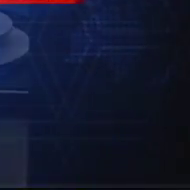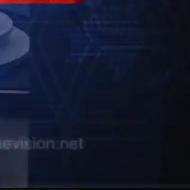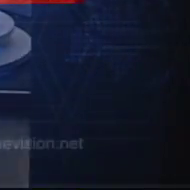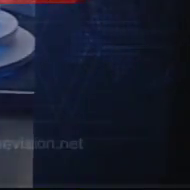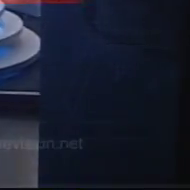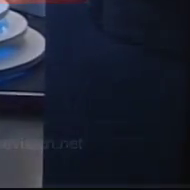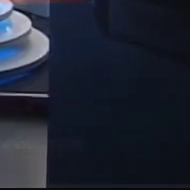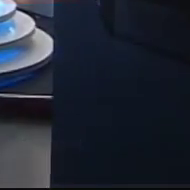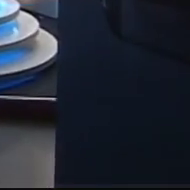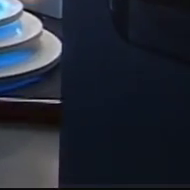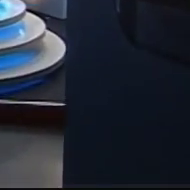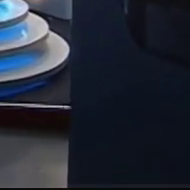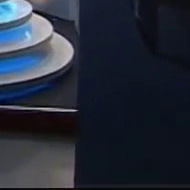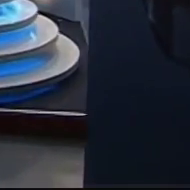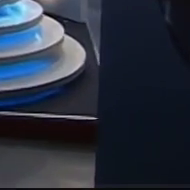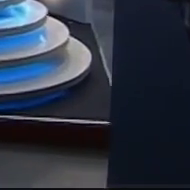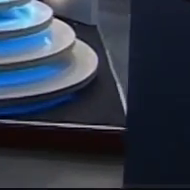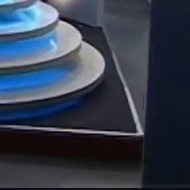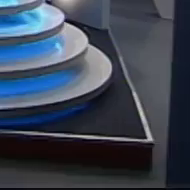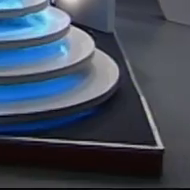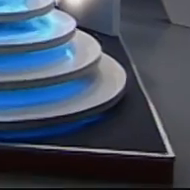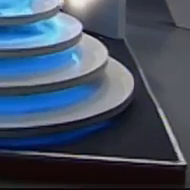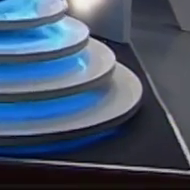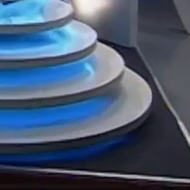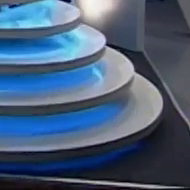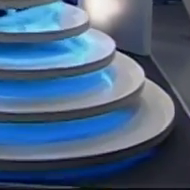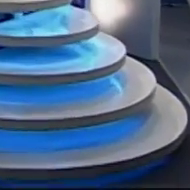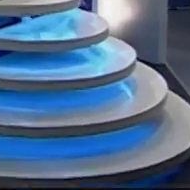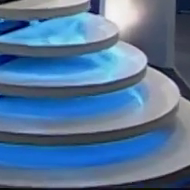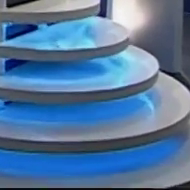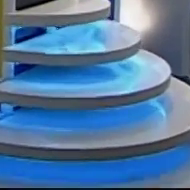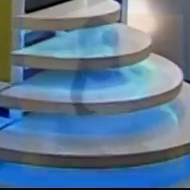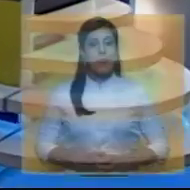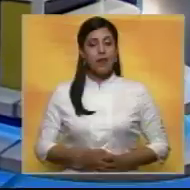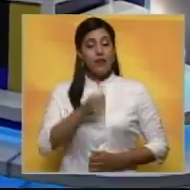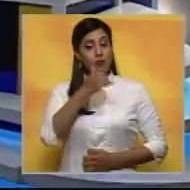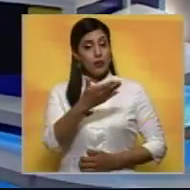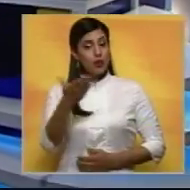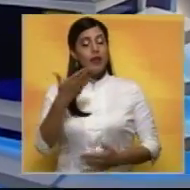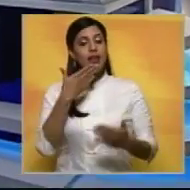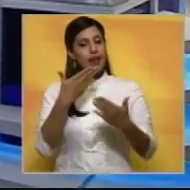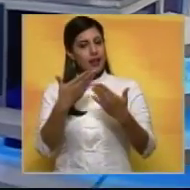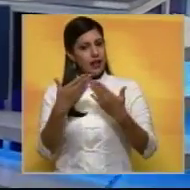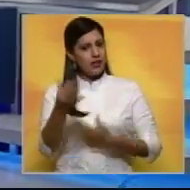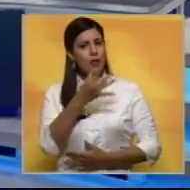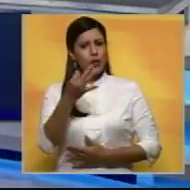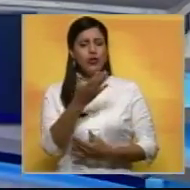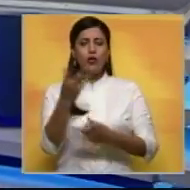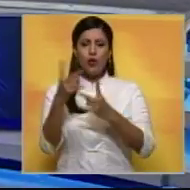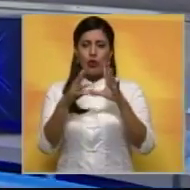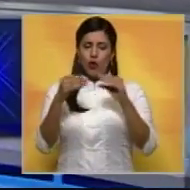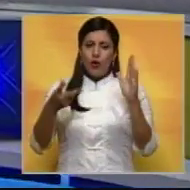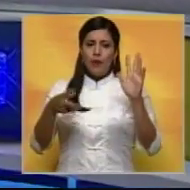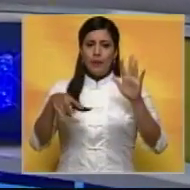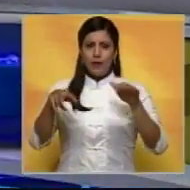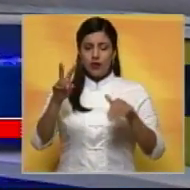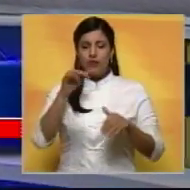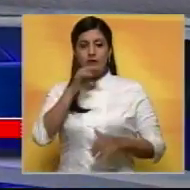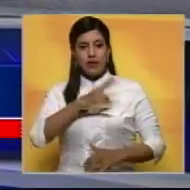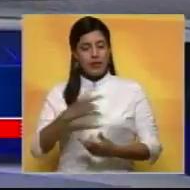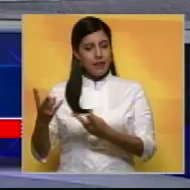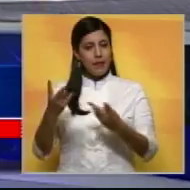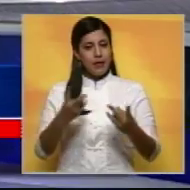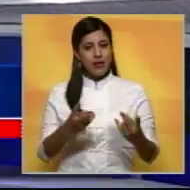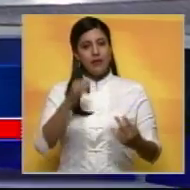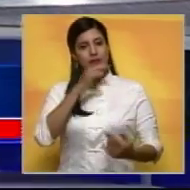Noticiero Venevisión. Información justa y balanceada. ¿Qué tal, amigos? Tengan todos muy buenas tardes y sean bienvenidos a la emisión meridiana